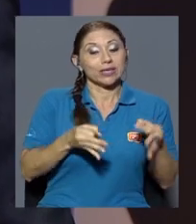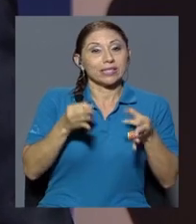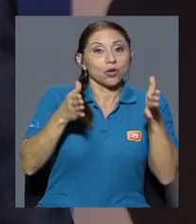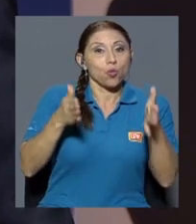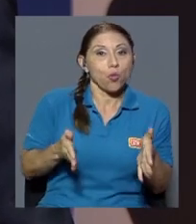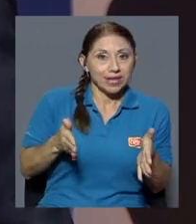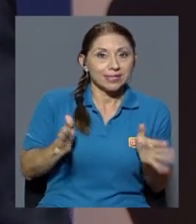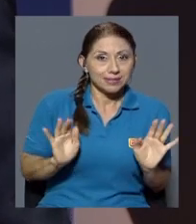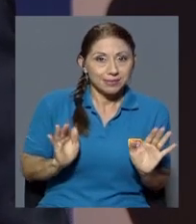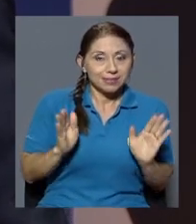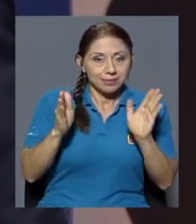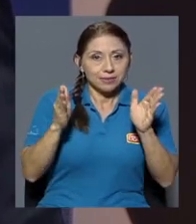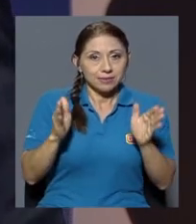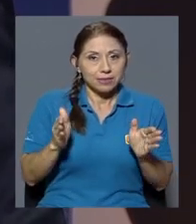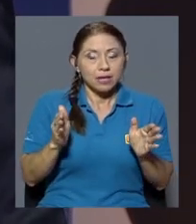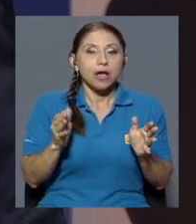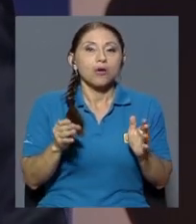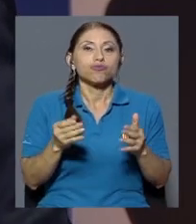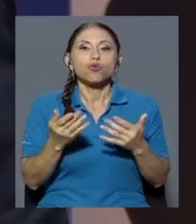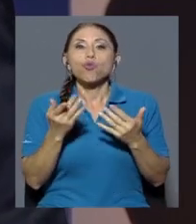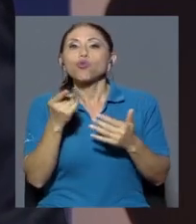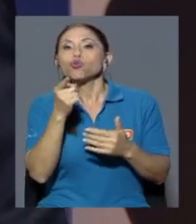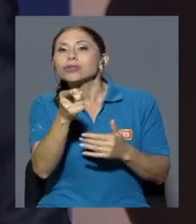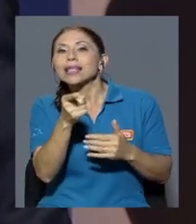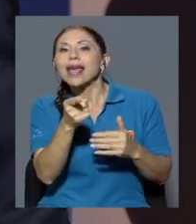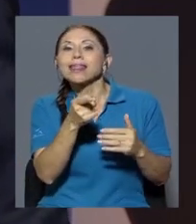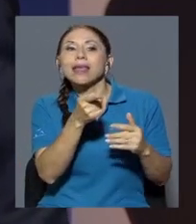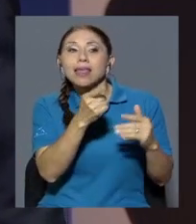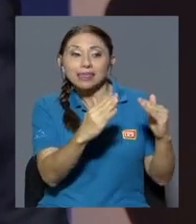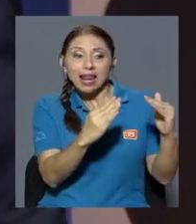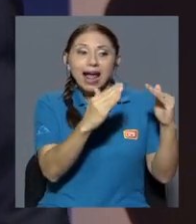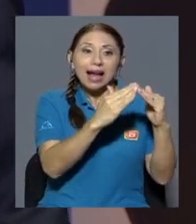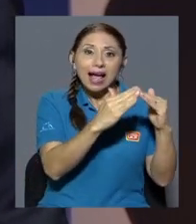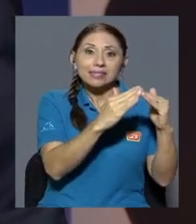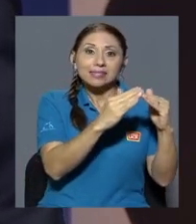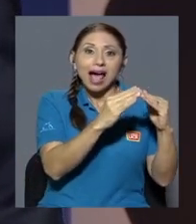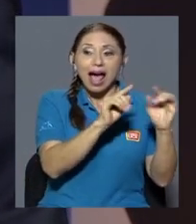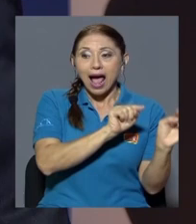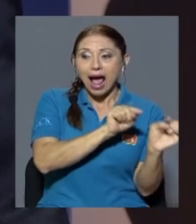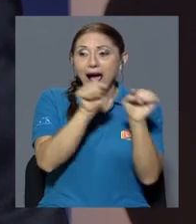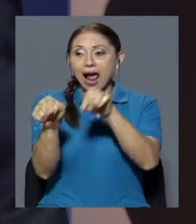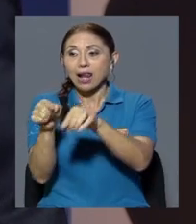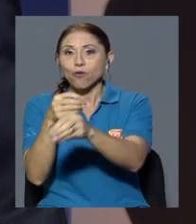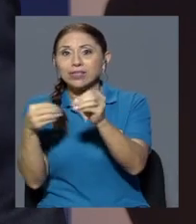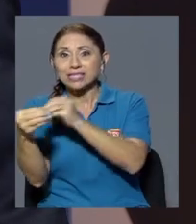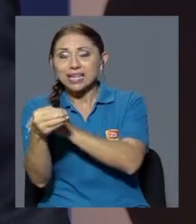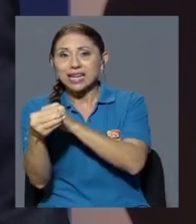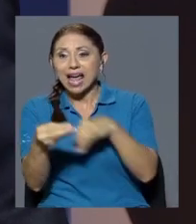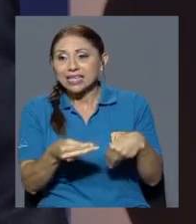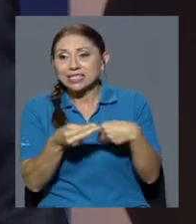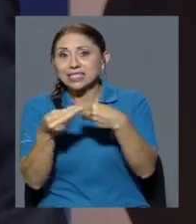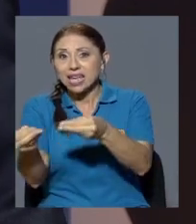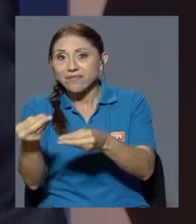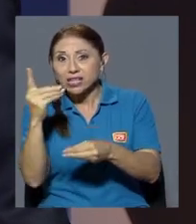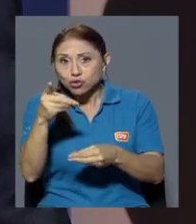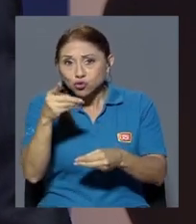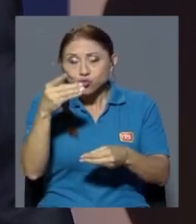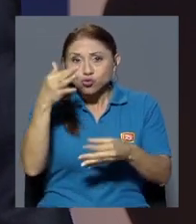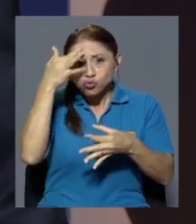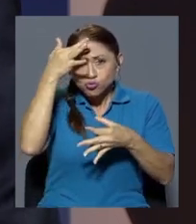jueza usted lleva de su casa a su oficina todos sus prejuicios sus convicciones sus creencias